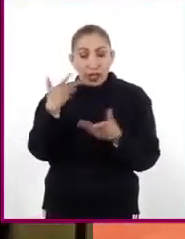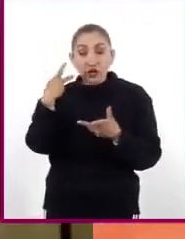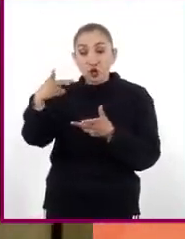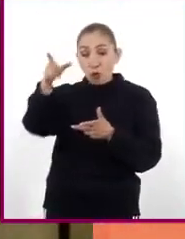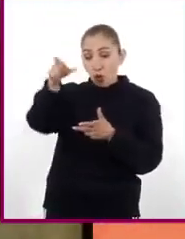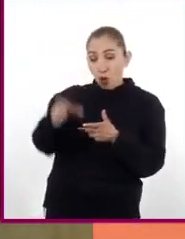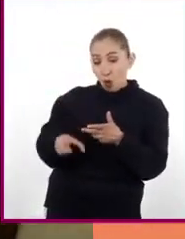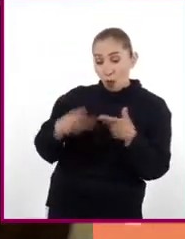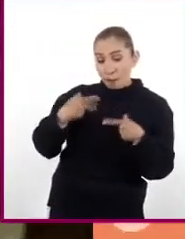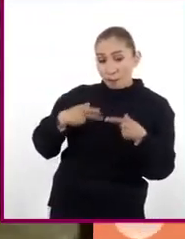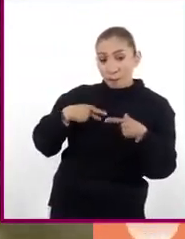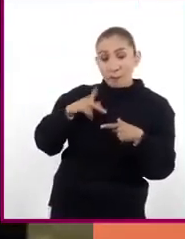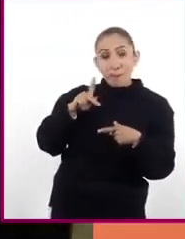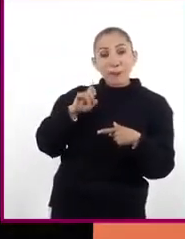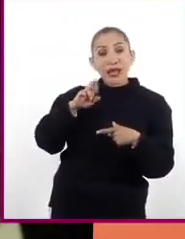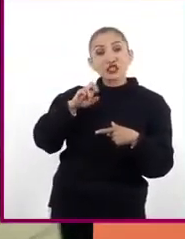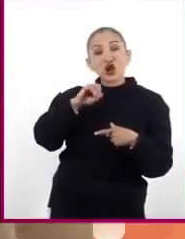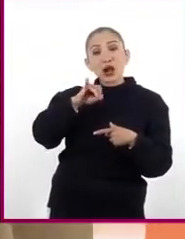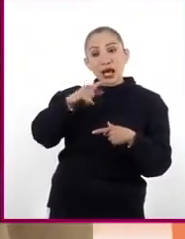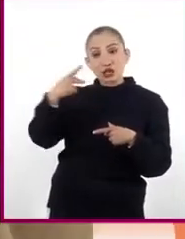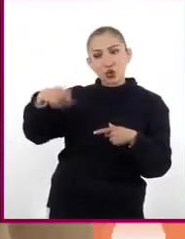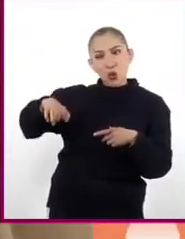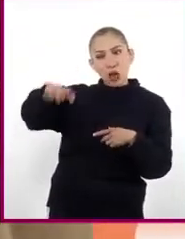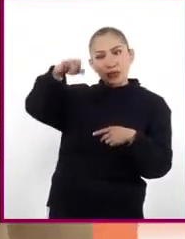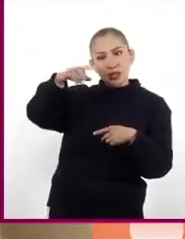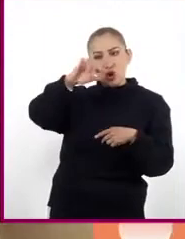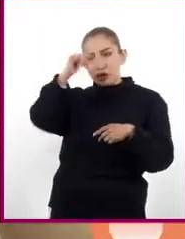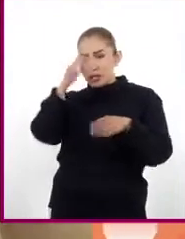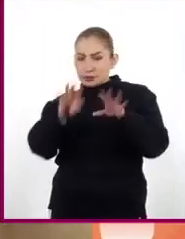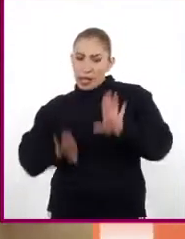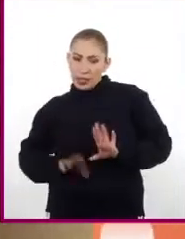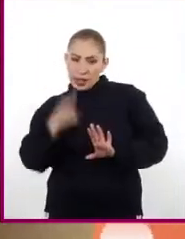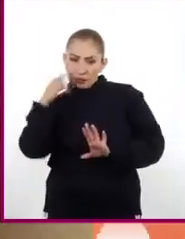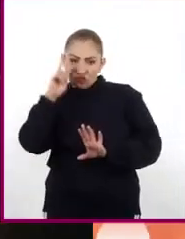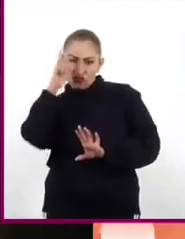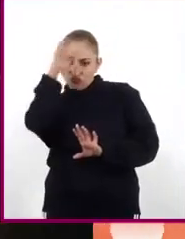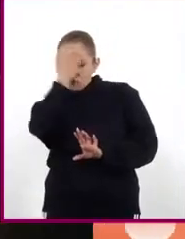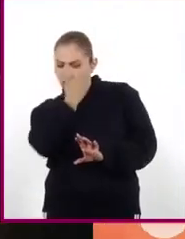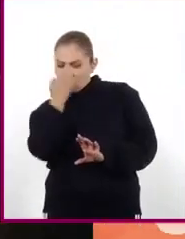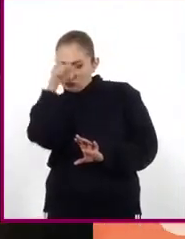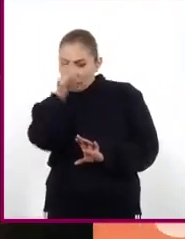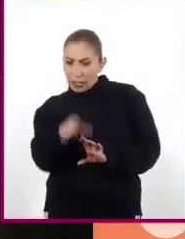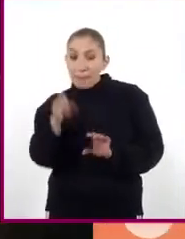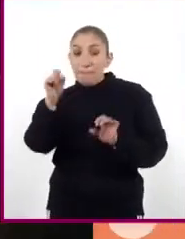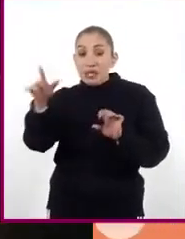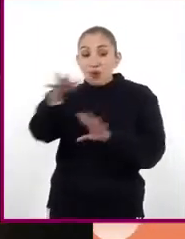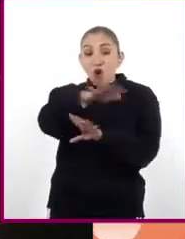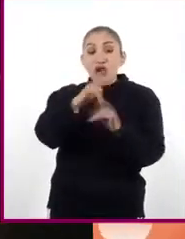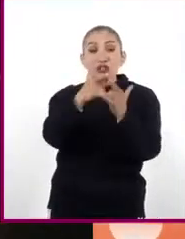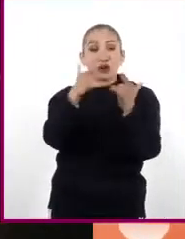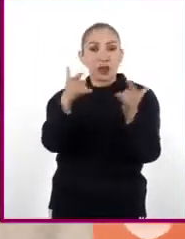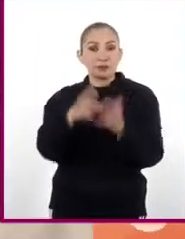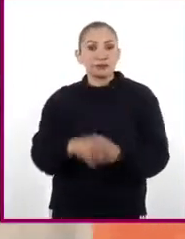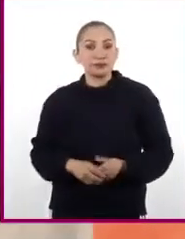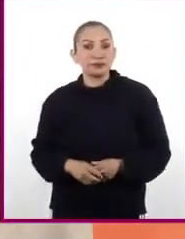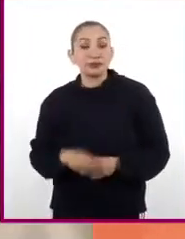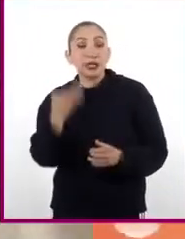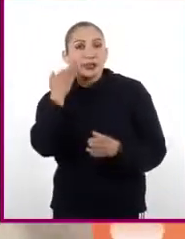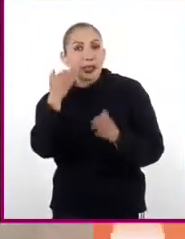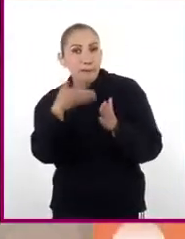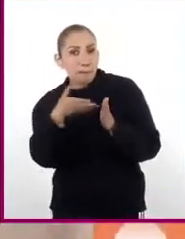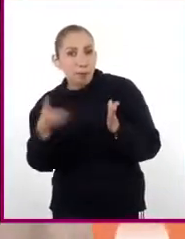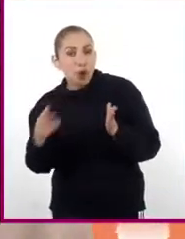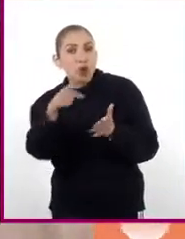sus personajes luzcan de acuerdo con su edad y otras características físicas relacionadas con el contexto de la obra,